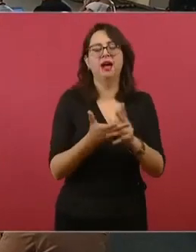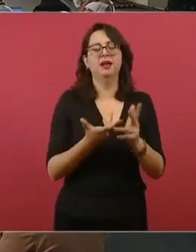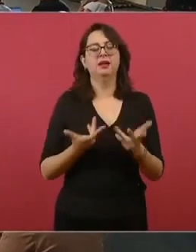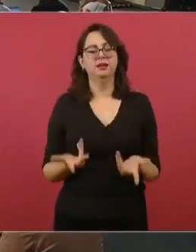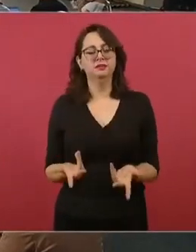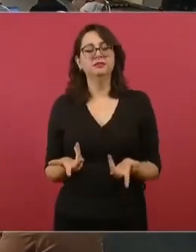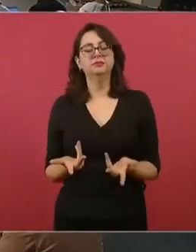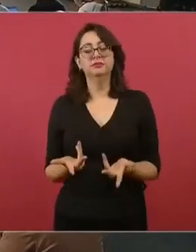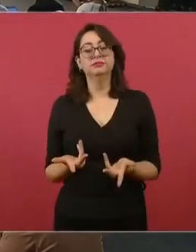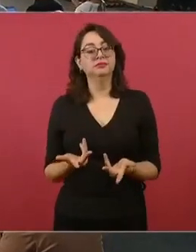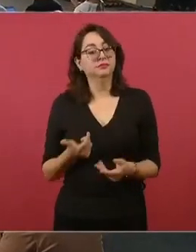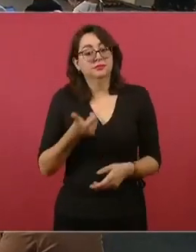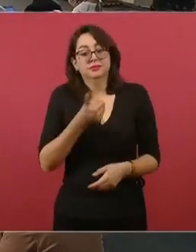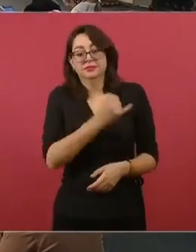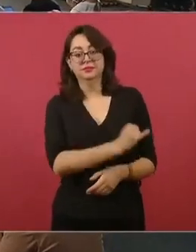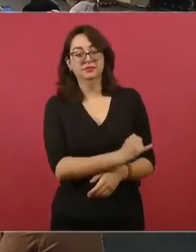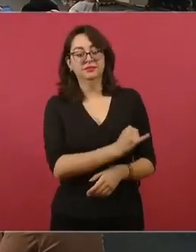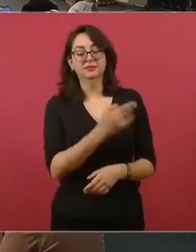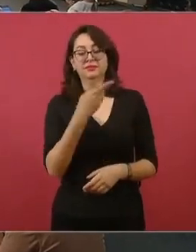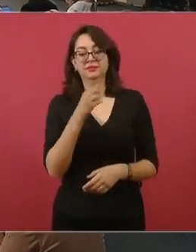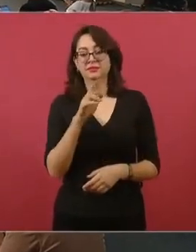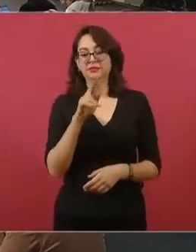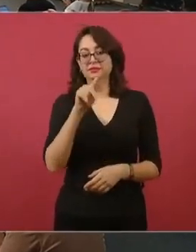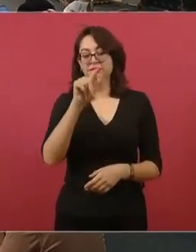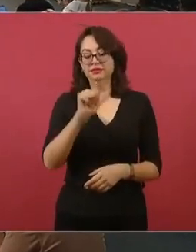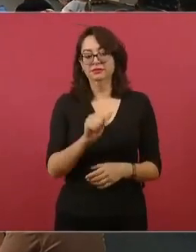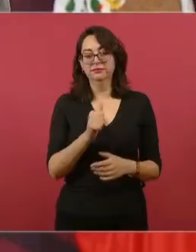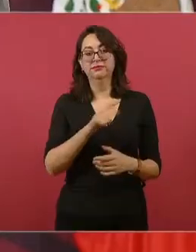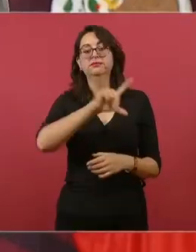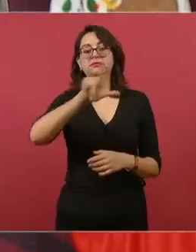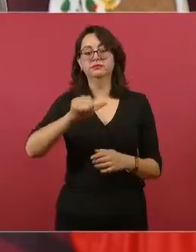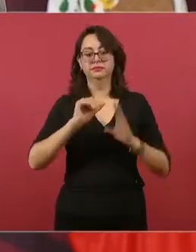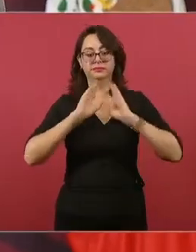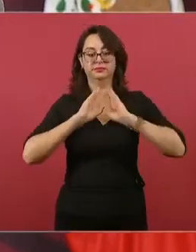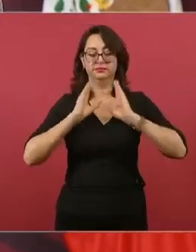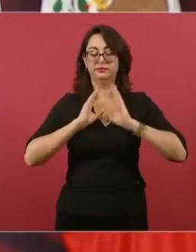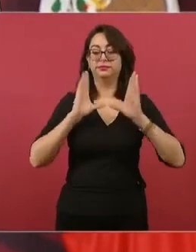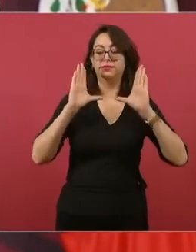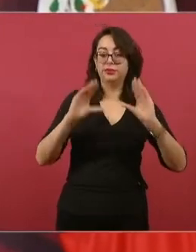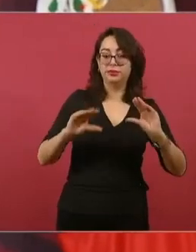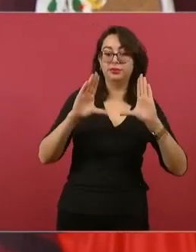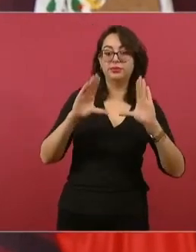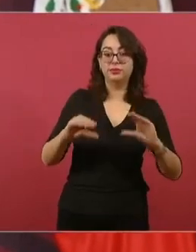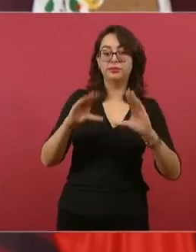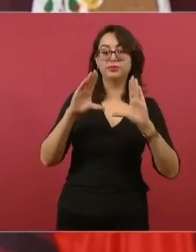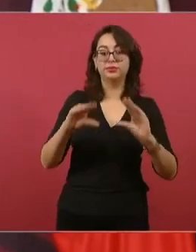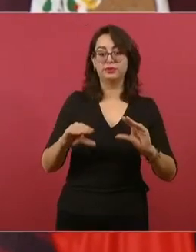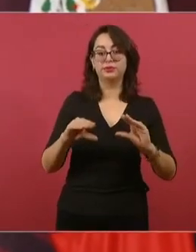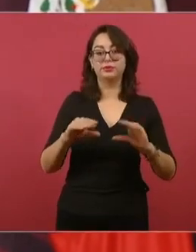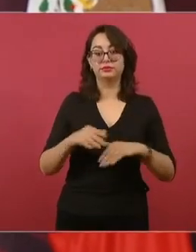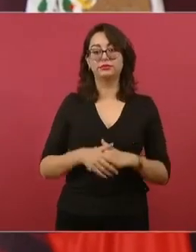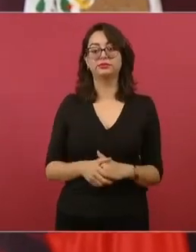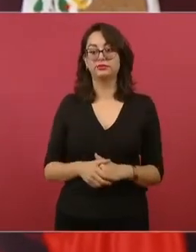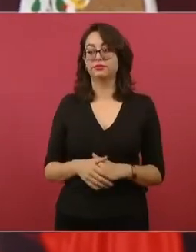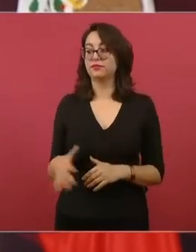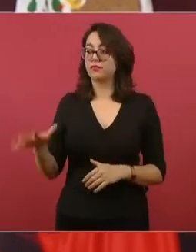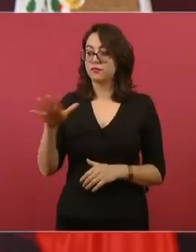reprimiendo a los mayas en lo que ahora es Quintana Roo. En Akumal